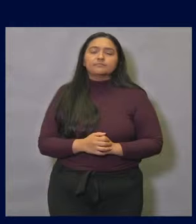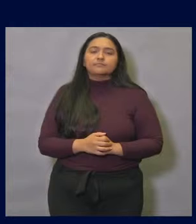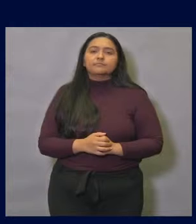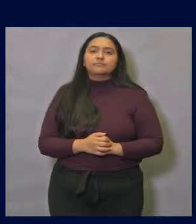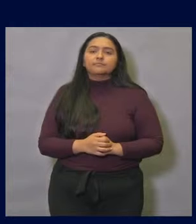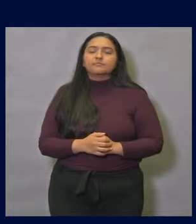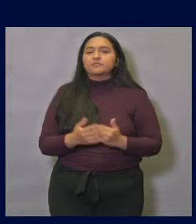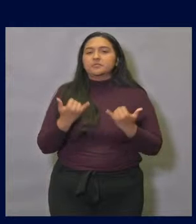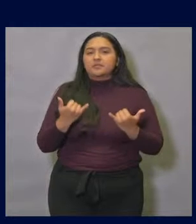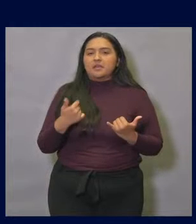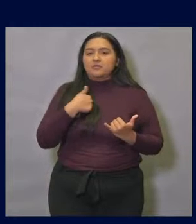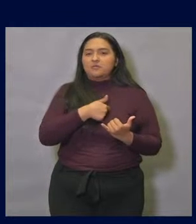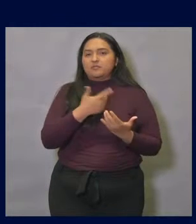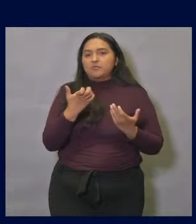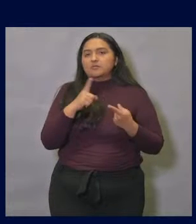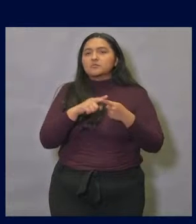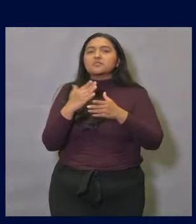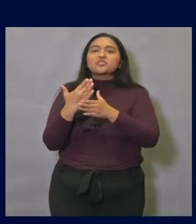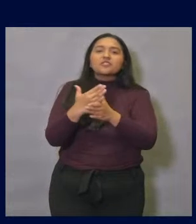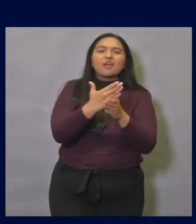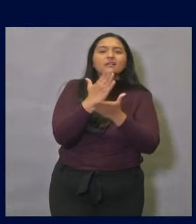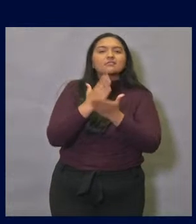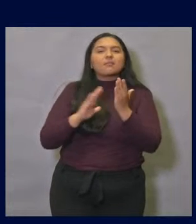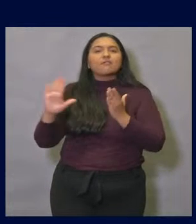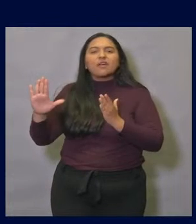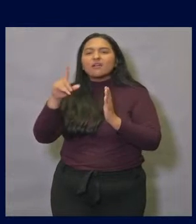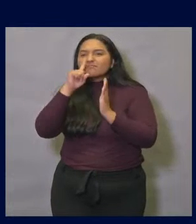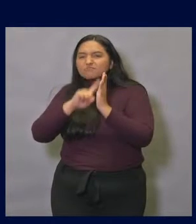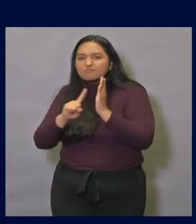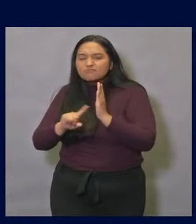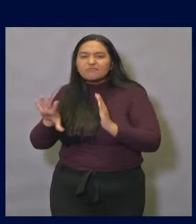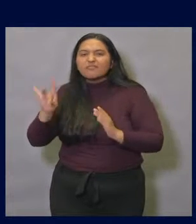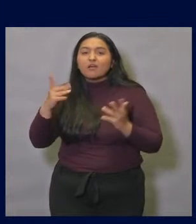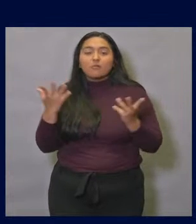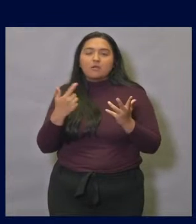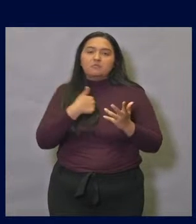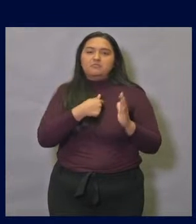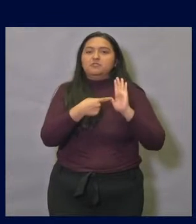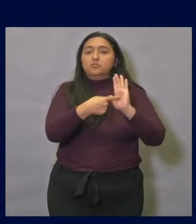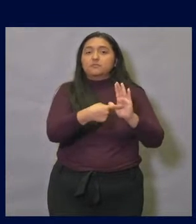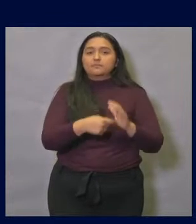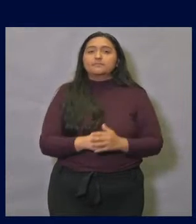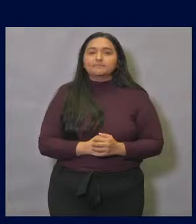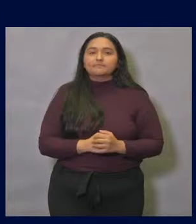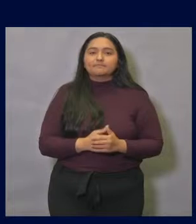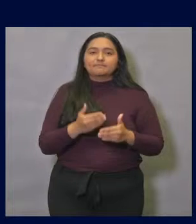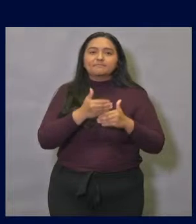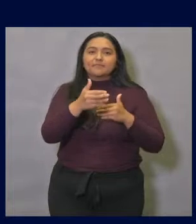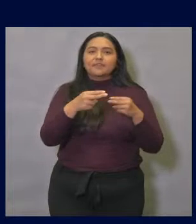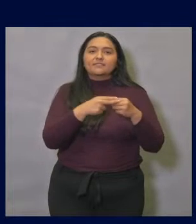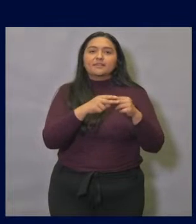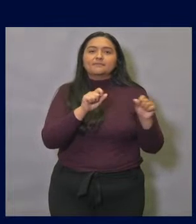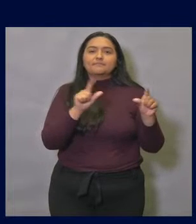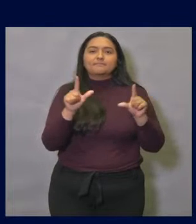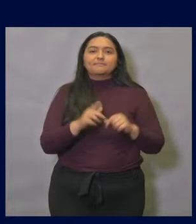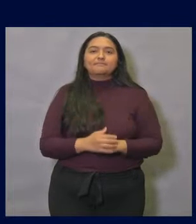Hoy queremos compartir algunos de esos datos con ustedes. Next slide, please.